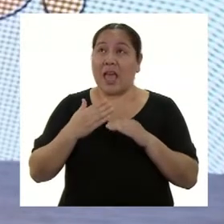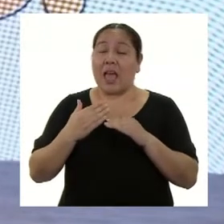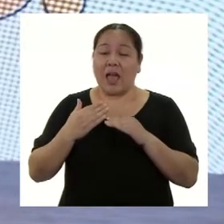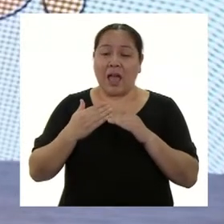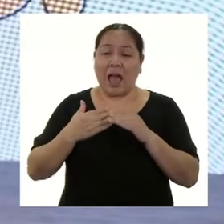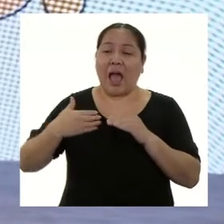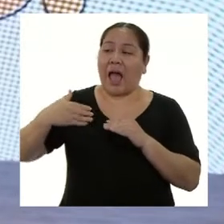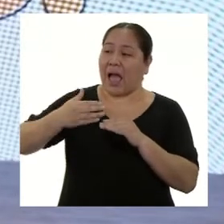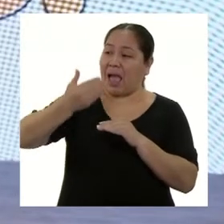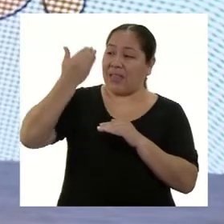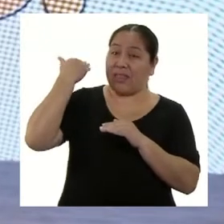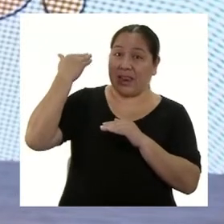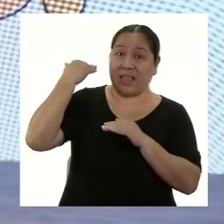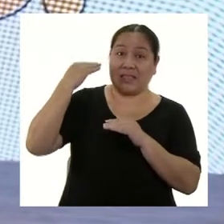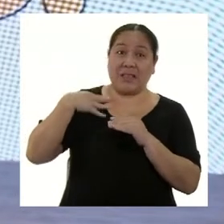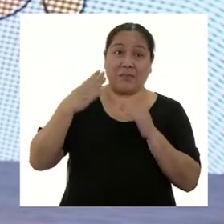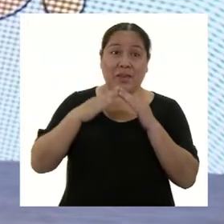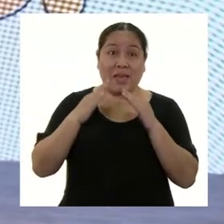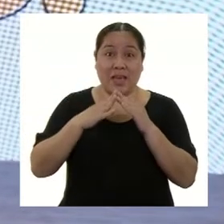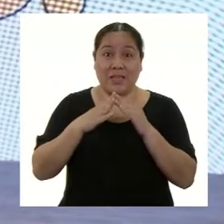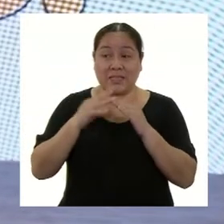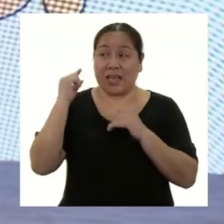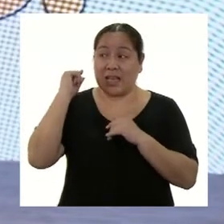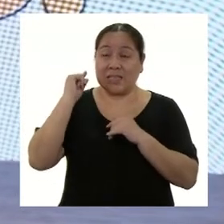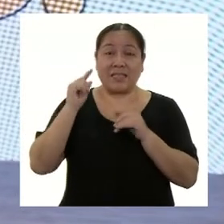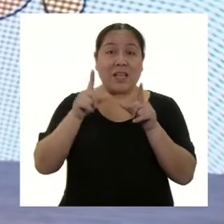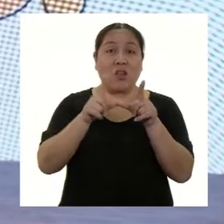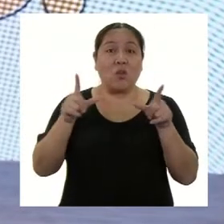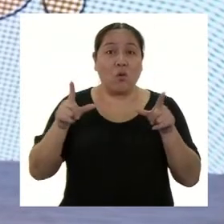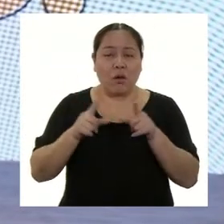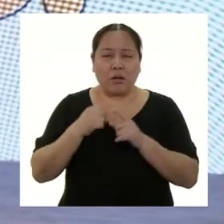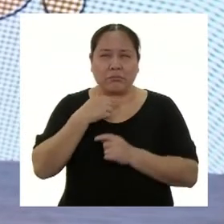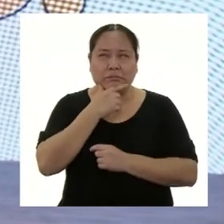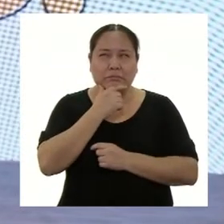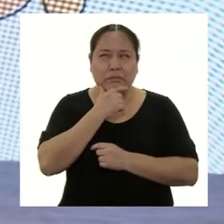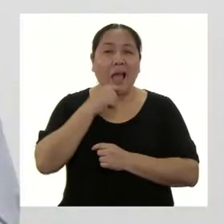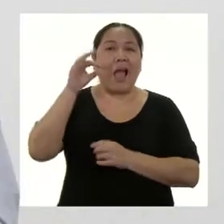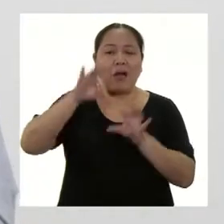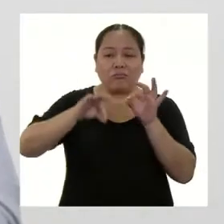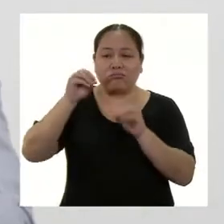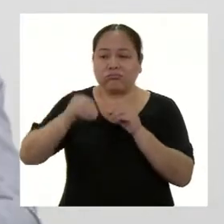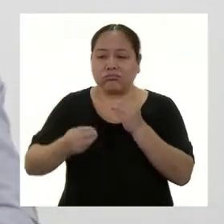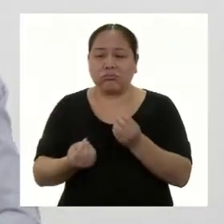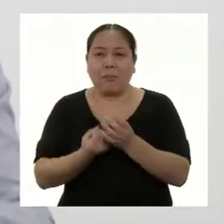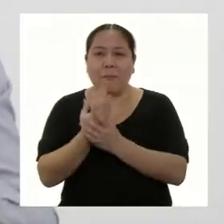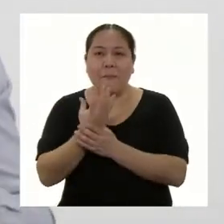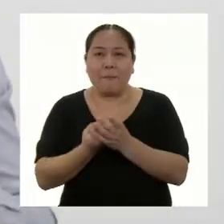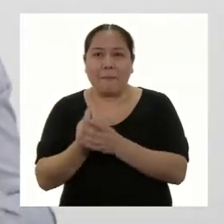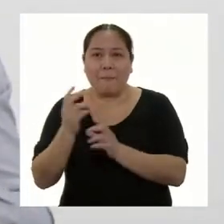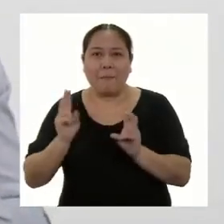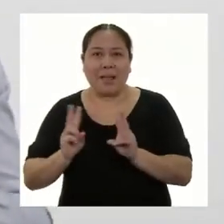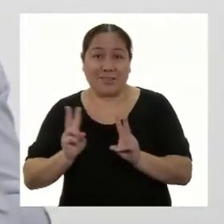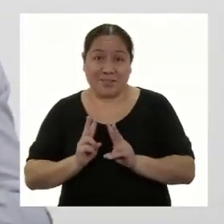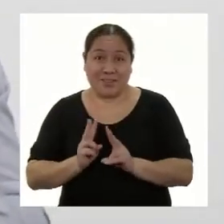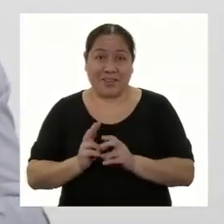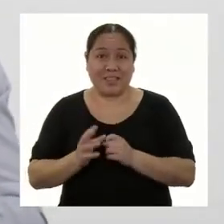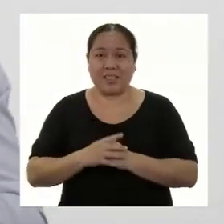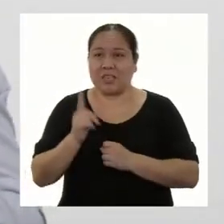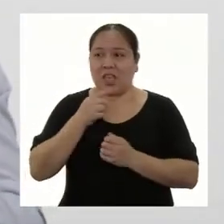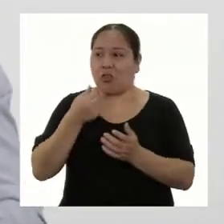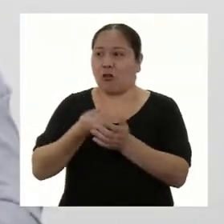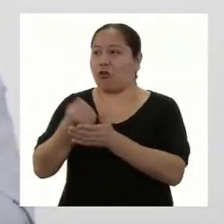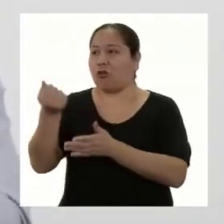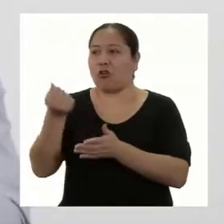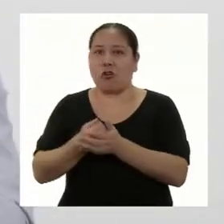un pequeño espacio de tierra vacío, pensé que lo podría aprovechar sembrando verduras de todo tipo. Y así puedes dejar de comprarlos en